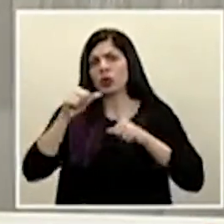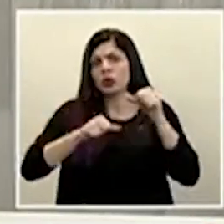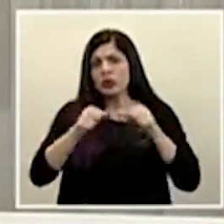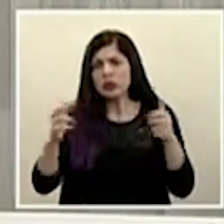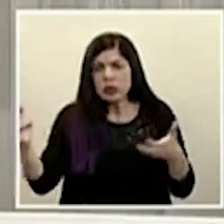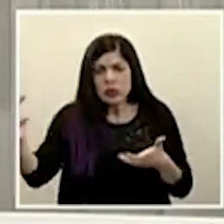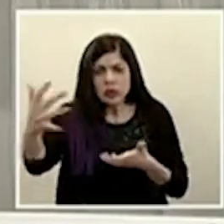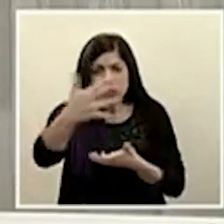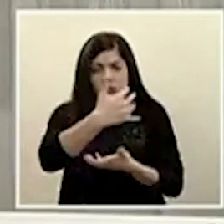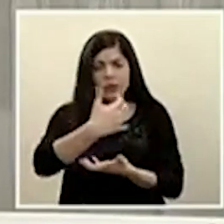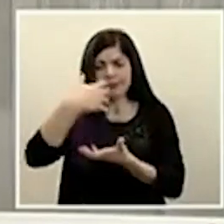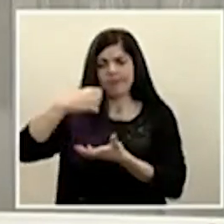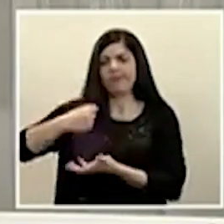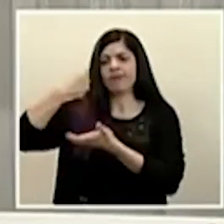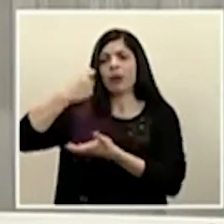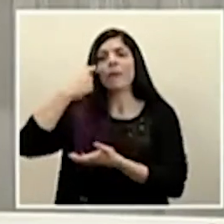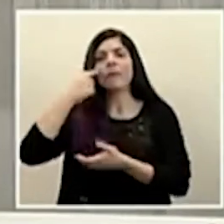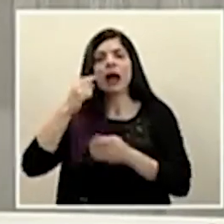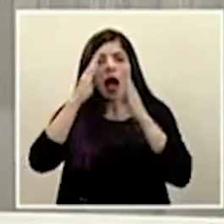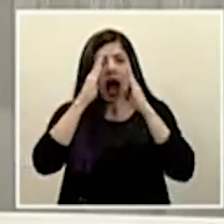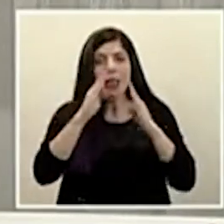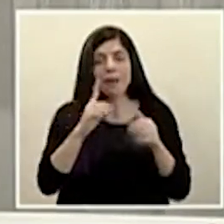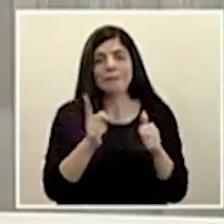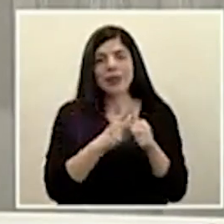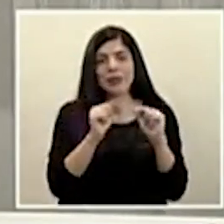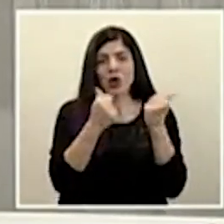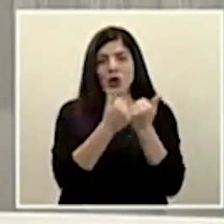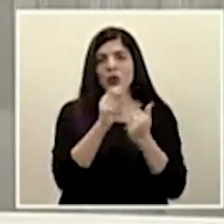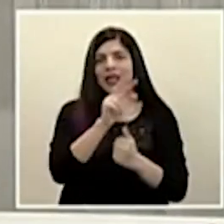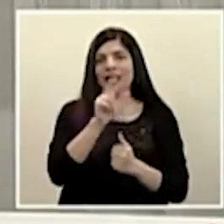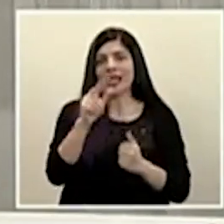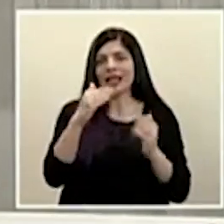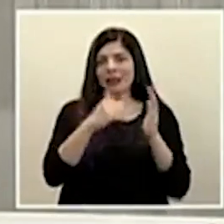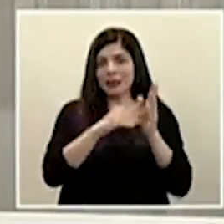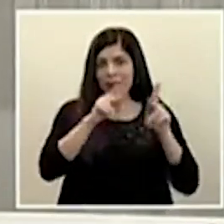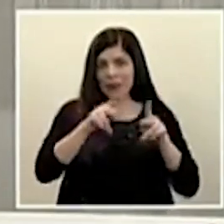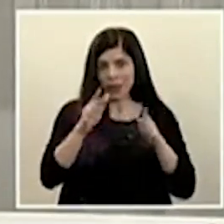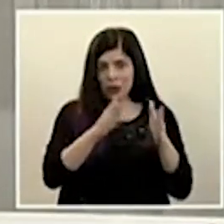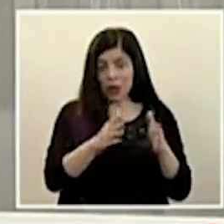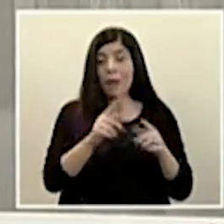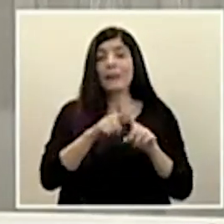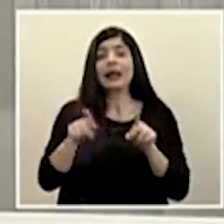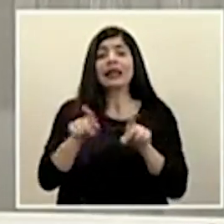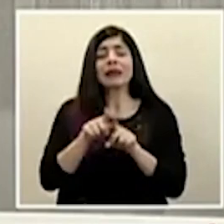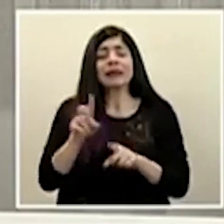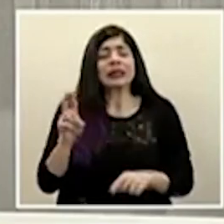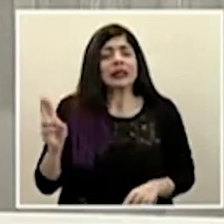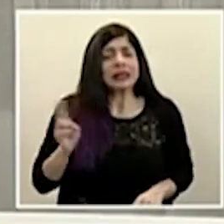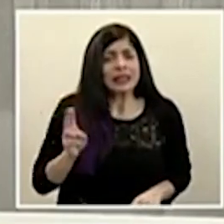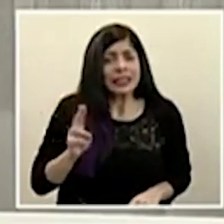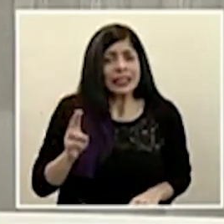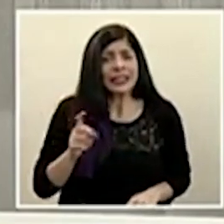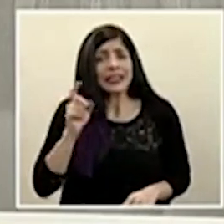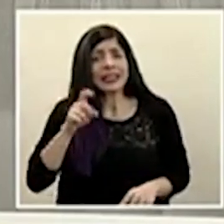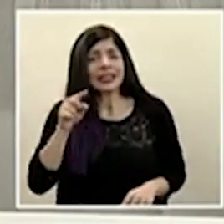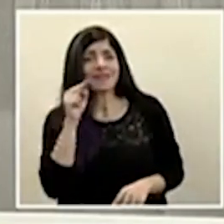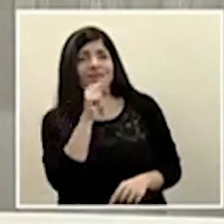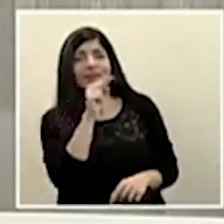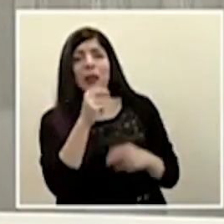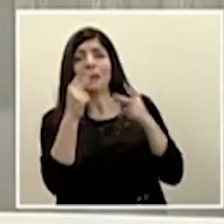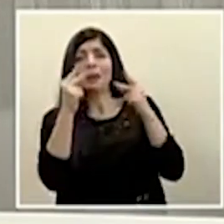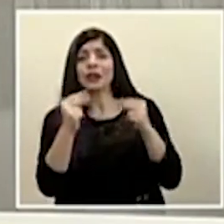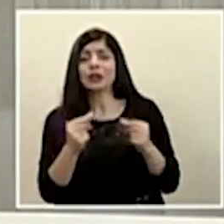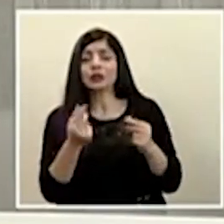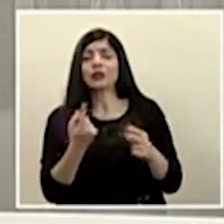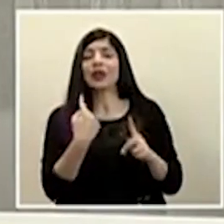hacer para llegarle a esos 33,000 primeros beneficiarios, pero también se hace inminente contar con el presupuesto